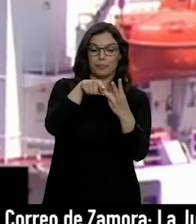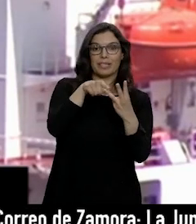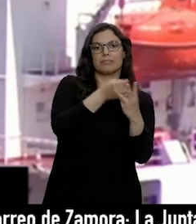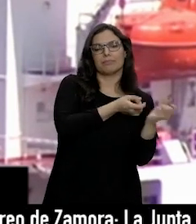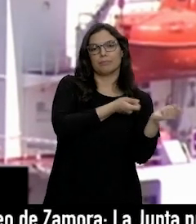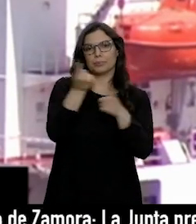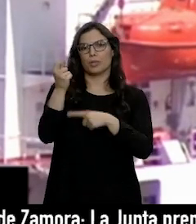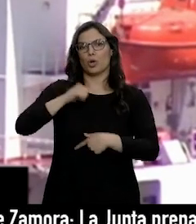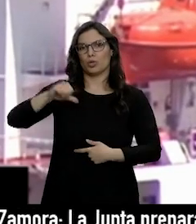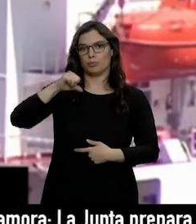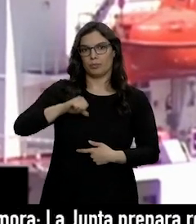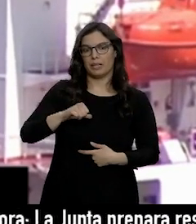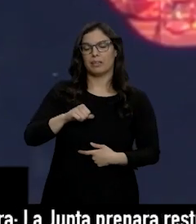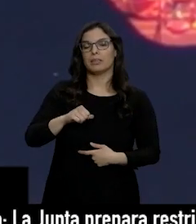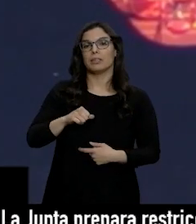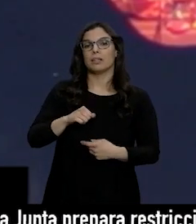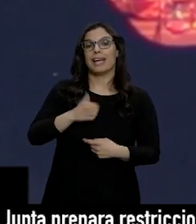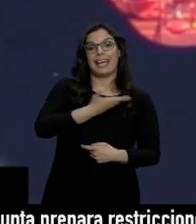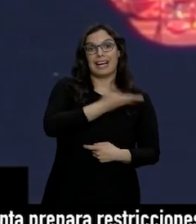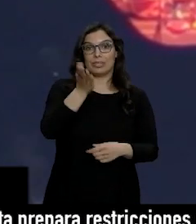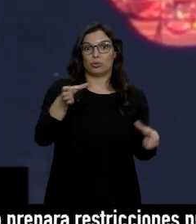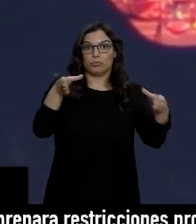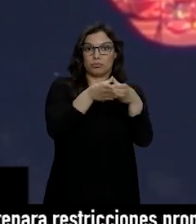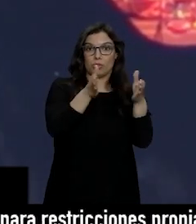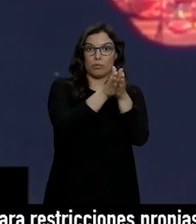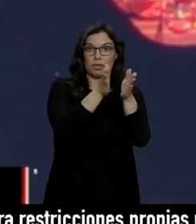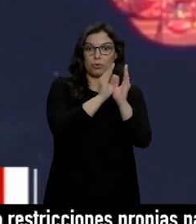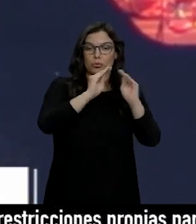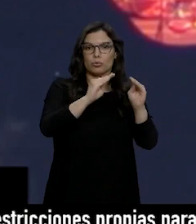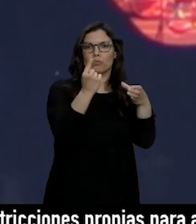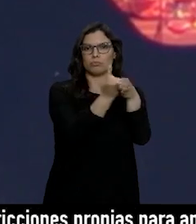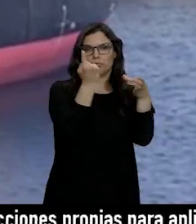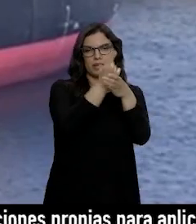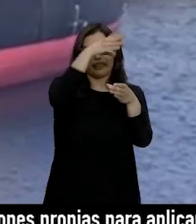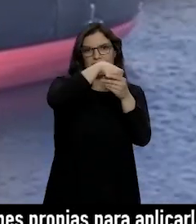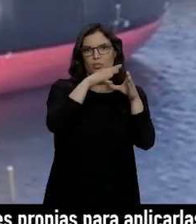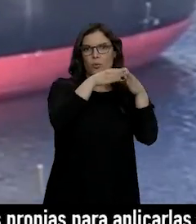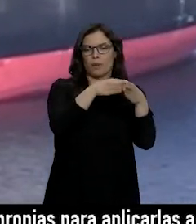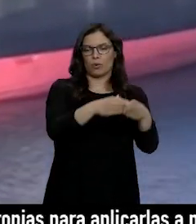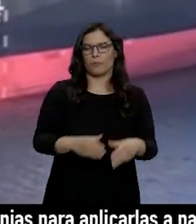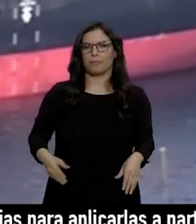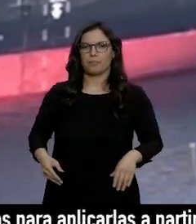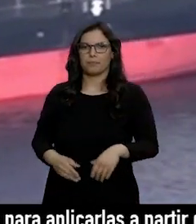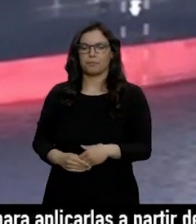de Cruces y Derio, mientras que el resto de la tripulación permanece confinada en el barco.